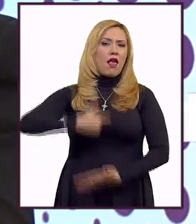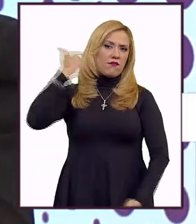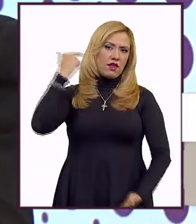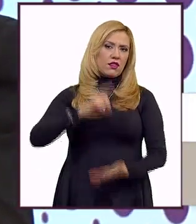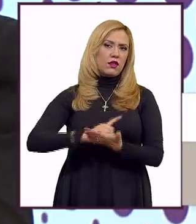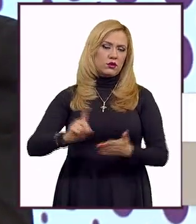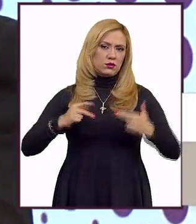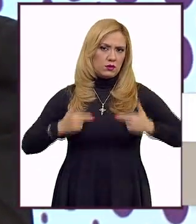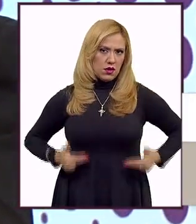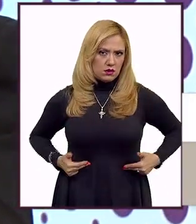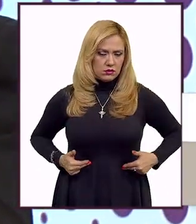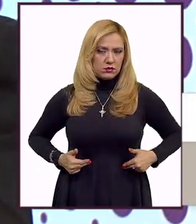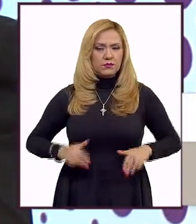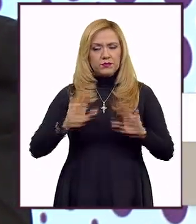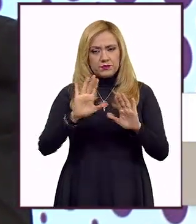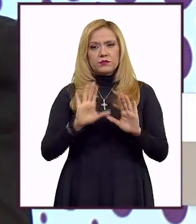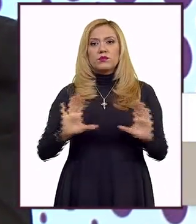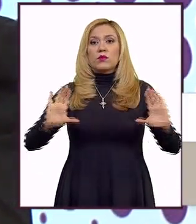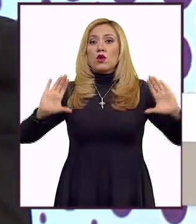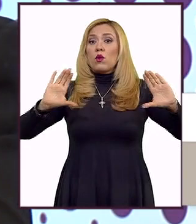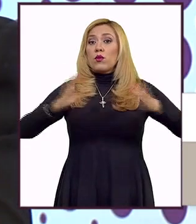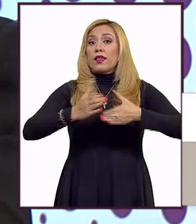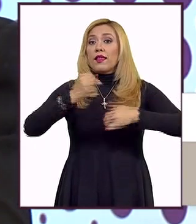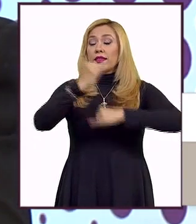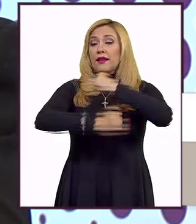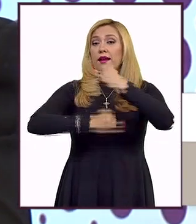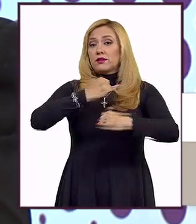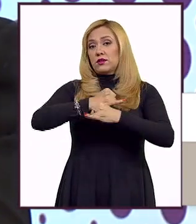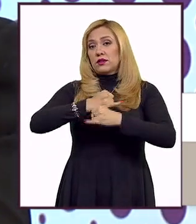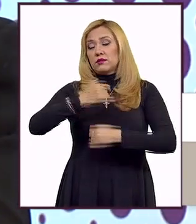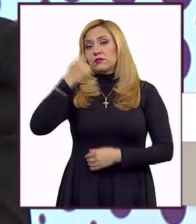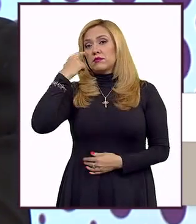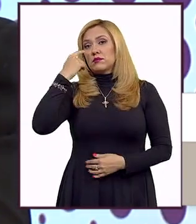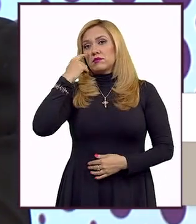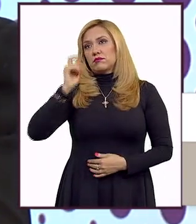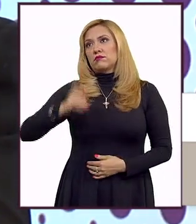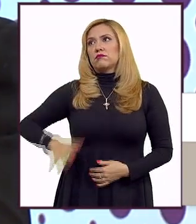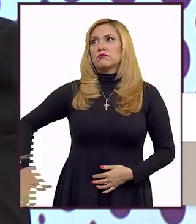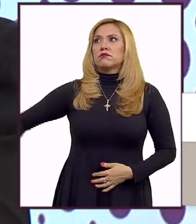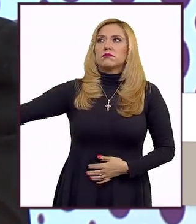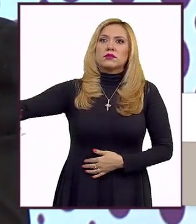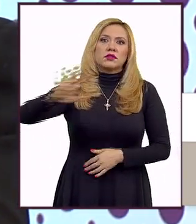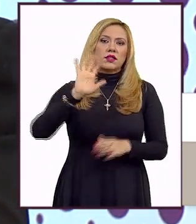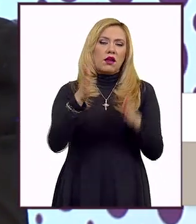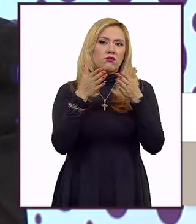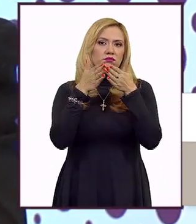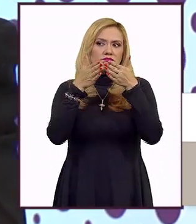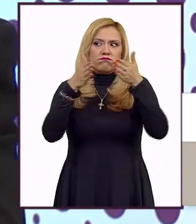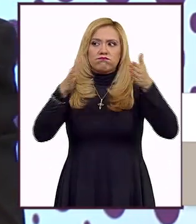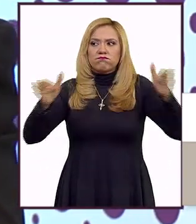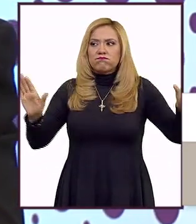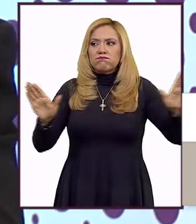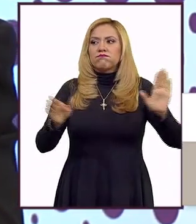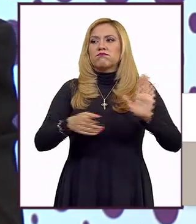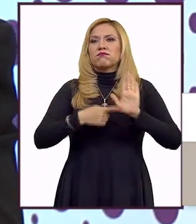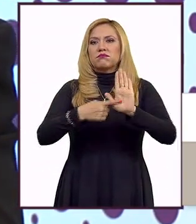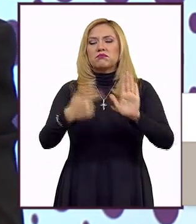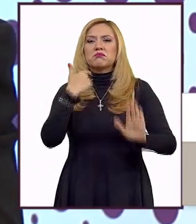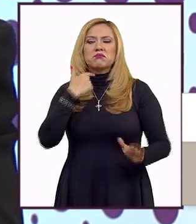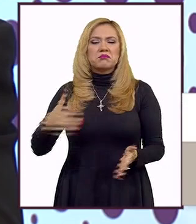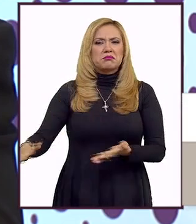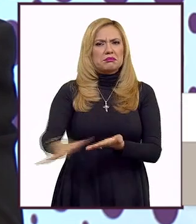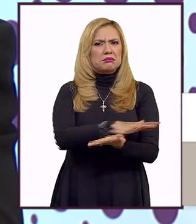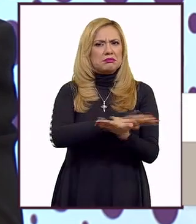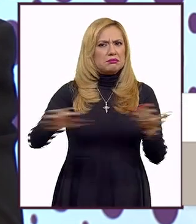¿no? Entonces, la comunidad internacional, particularmente a la luz pues, de todos los genocidios que hemos